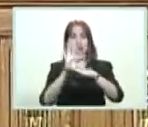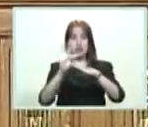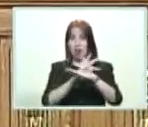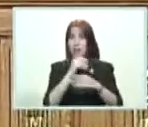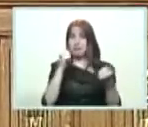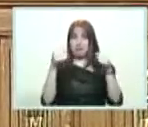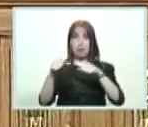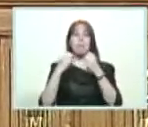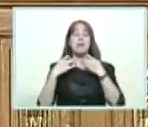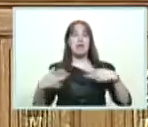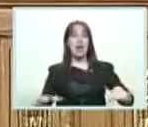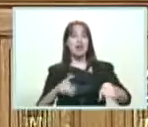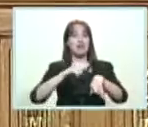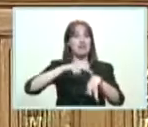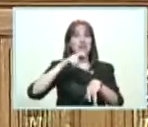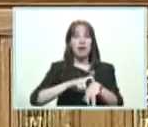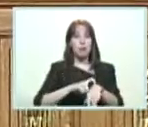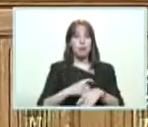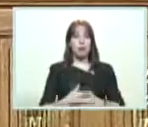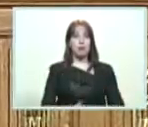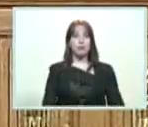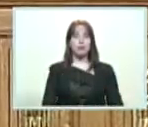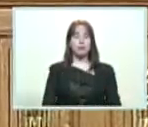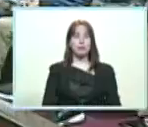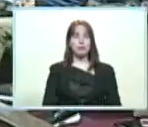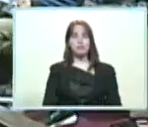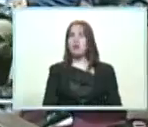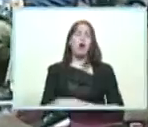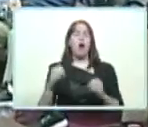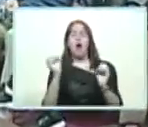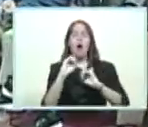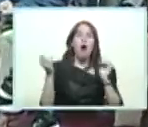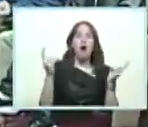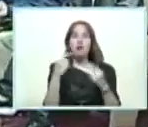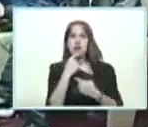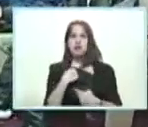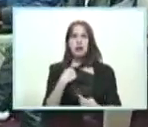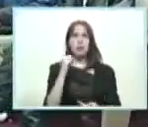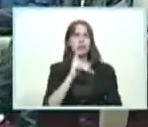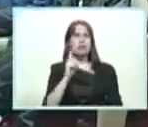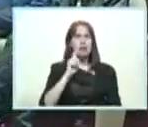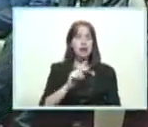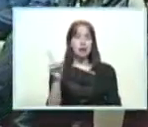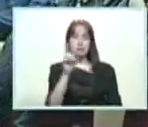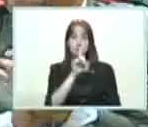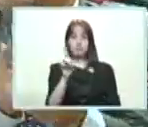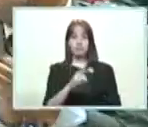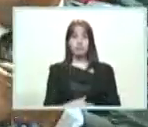y de pérdida de tiempo. ¿O es que miento cuando digo esto?